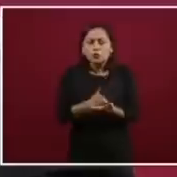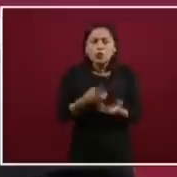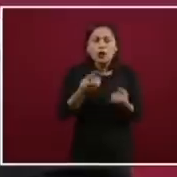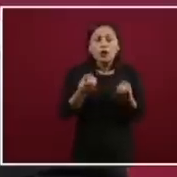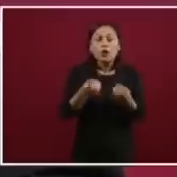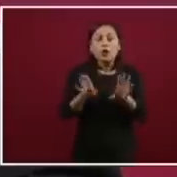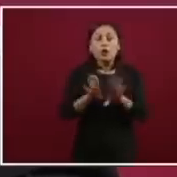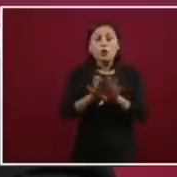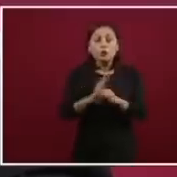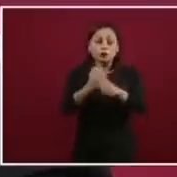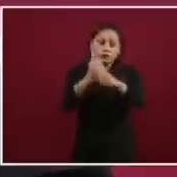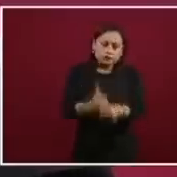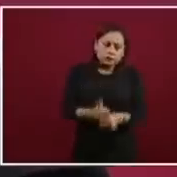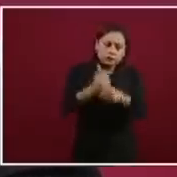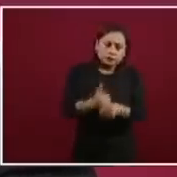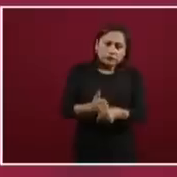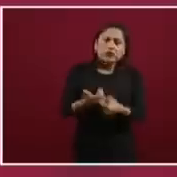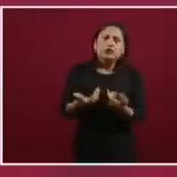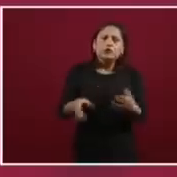habiendo